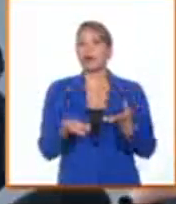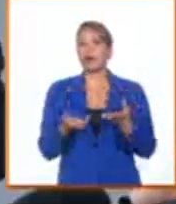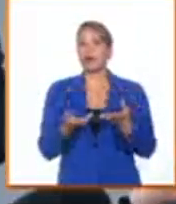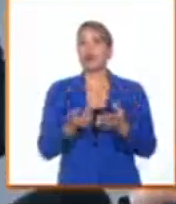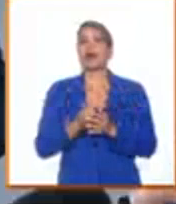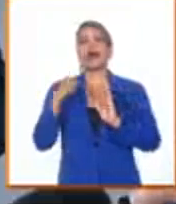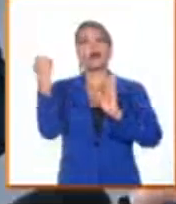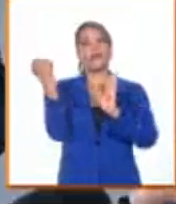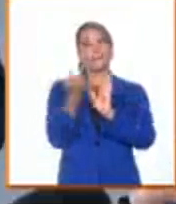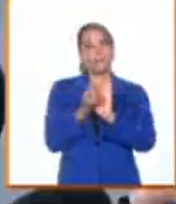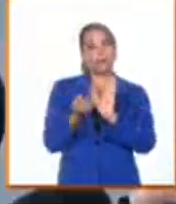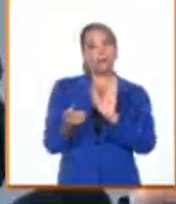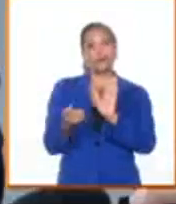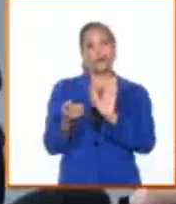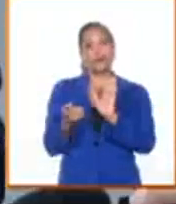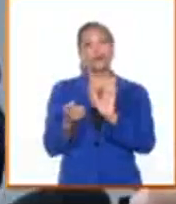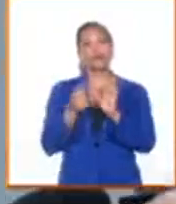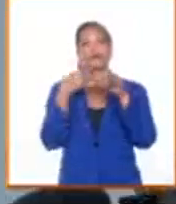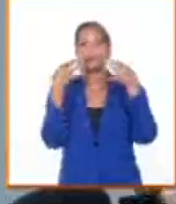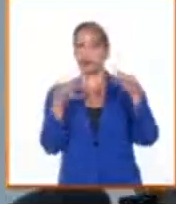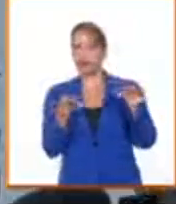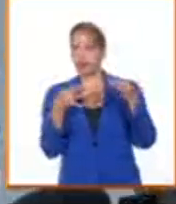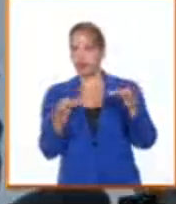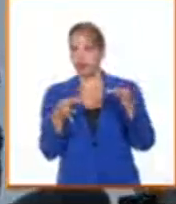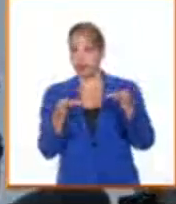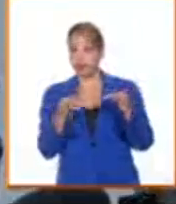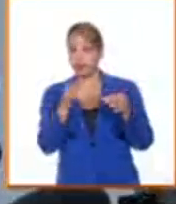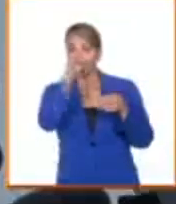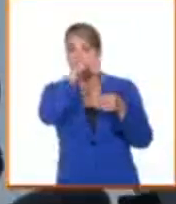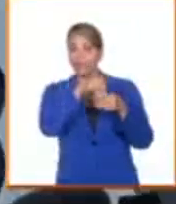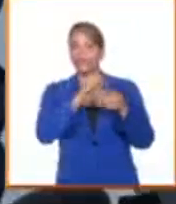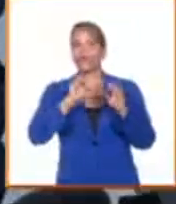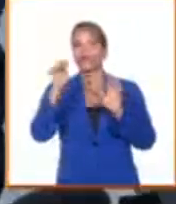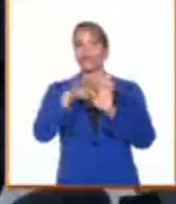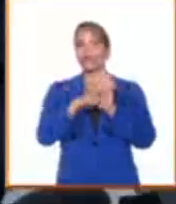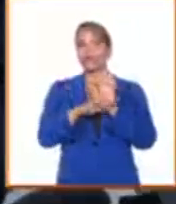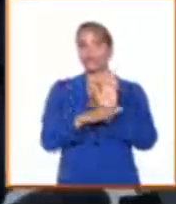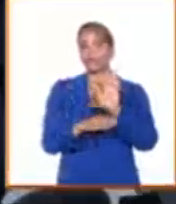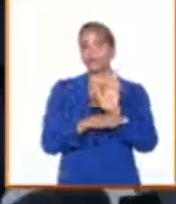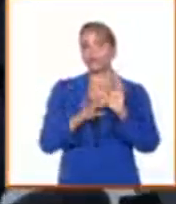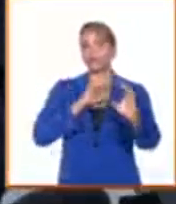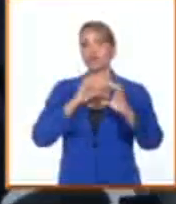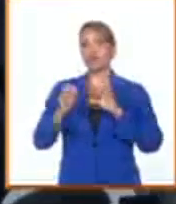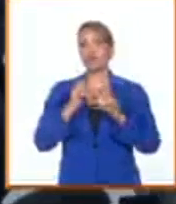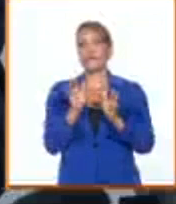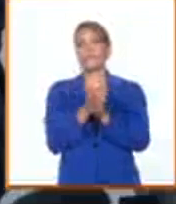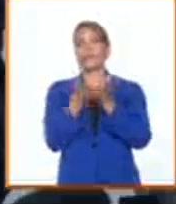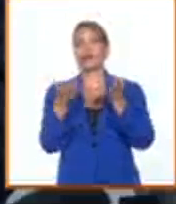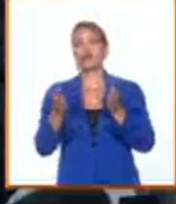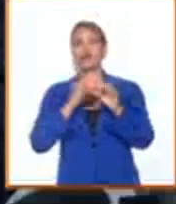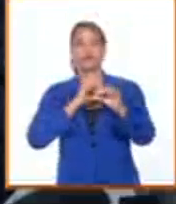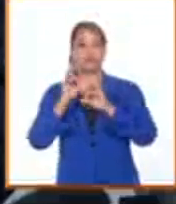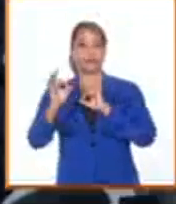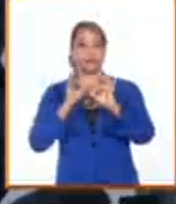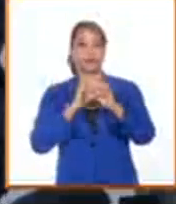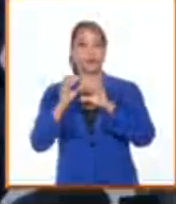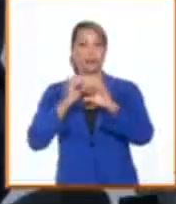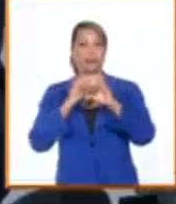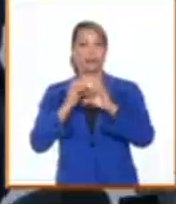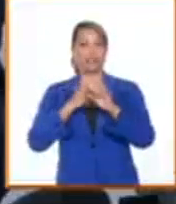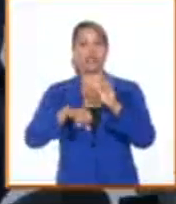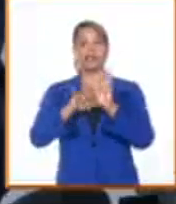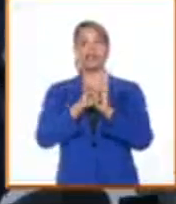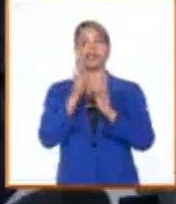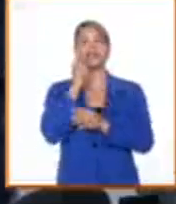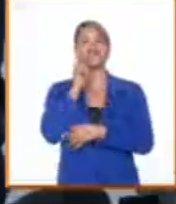a aprobar sus documentos rectores que norman la comunicación en la organización, que es el manual de gestión de la comunicación y el manual de identidad